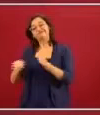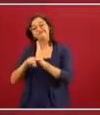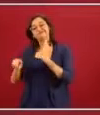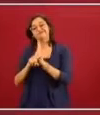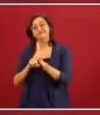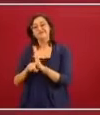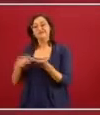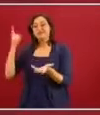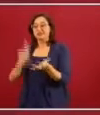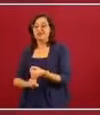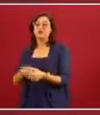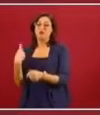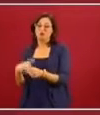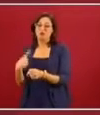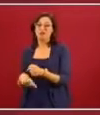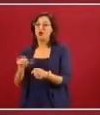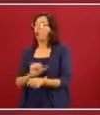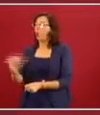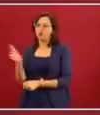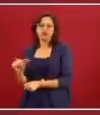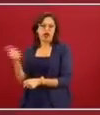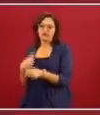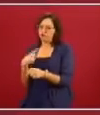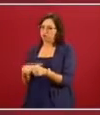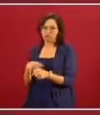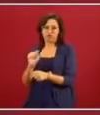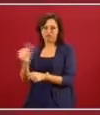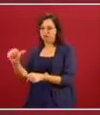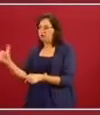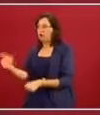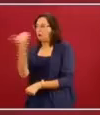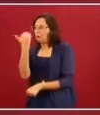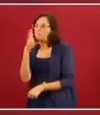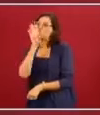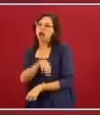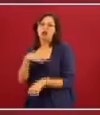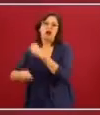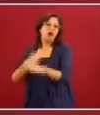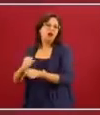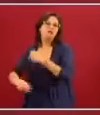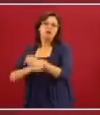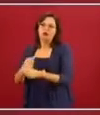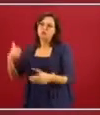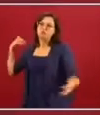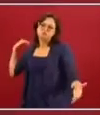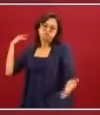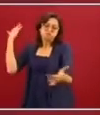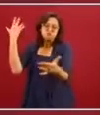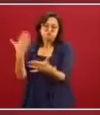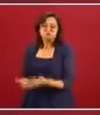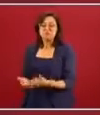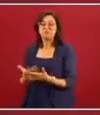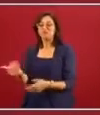prevalencia de enfermedades crónicas, metabólicas, asociadas a la mala alimentación por décadas. Y hemos dejado muy en claro